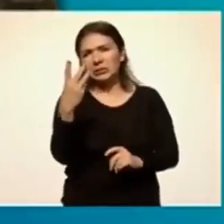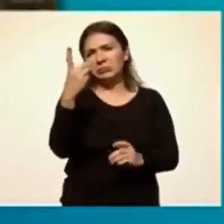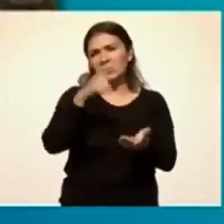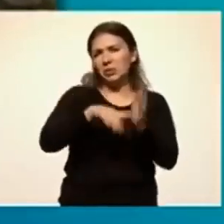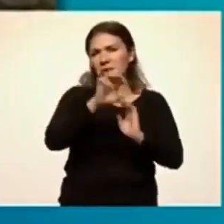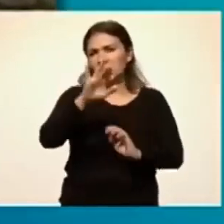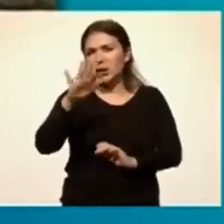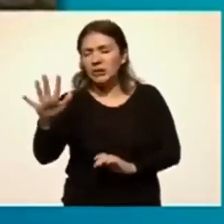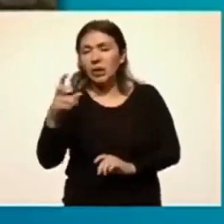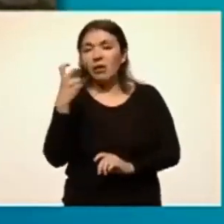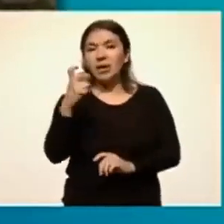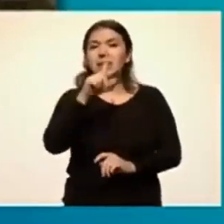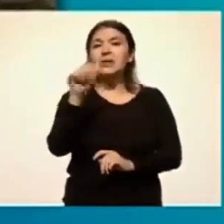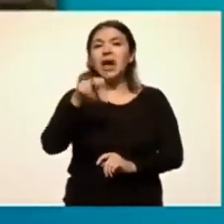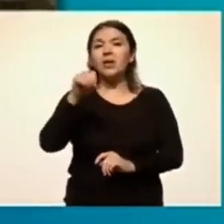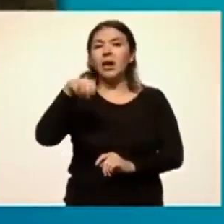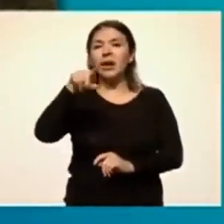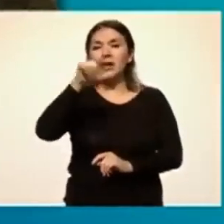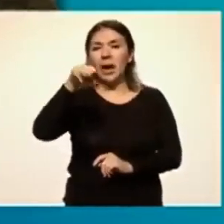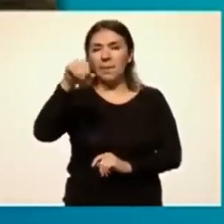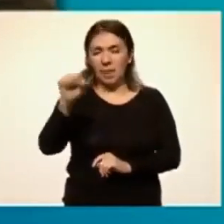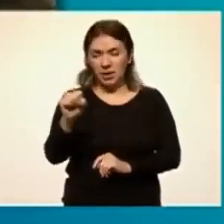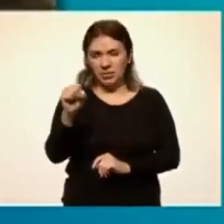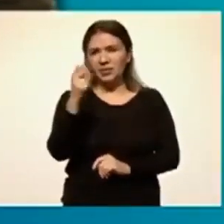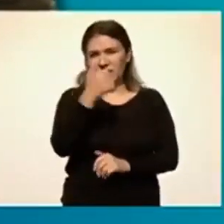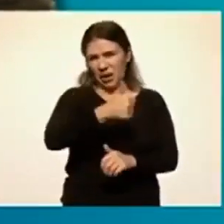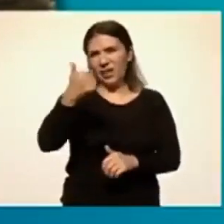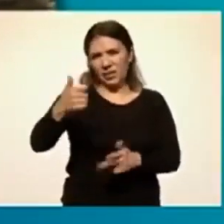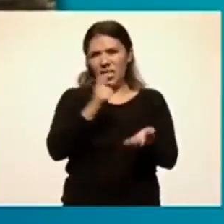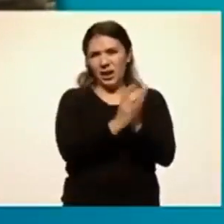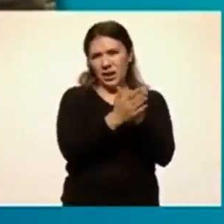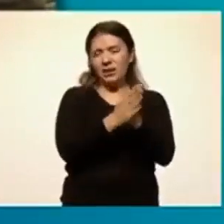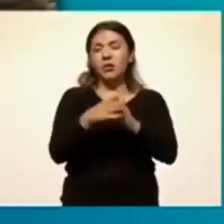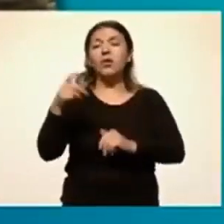1955, que son El Llano en Llamas y Pedro Páramo respectivamente.